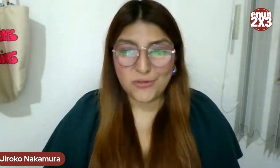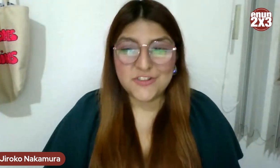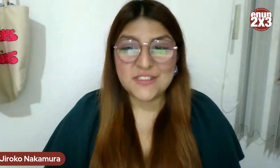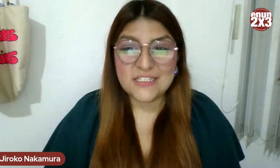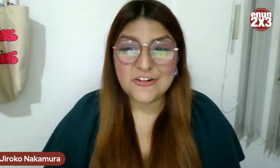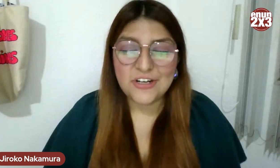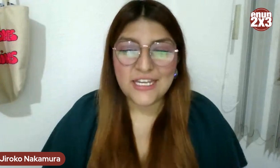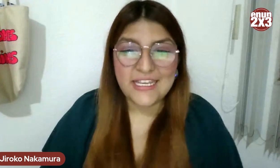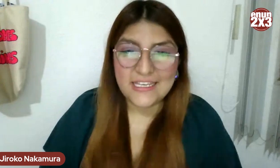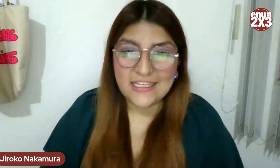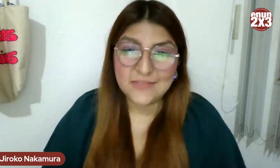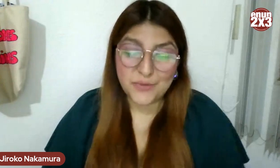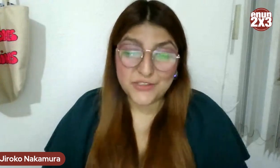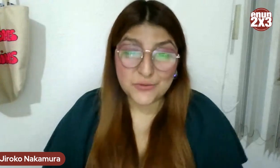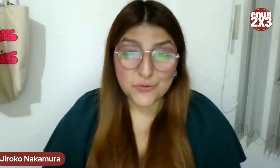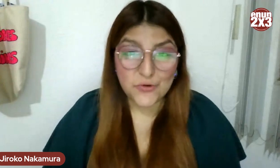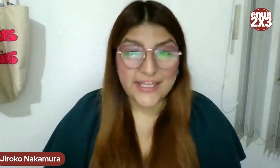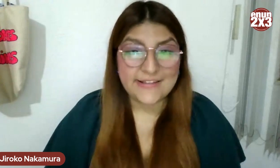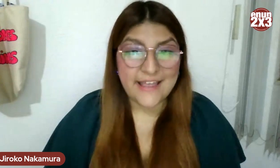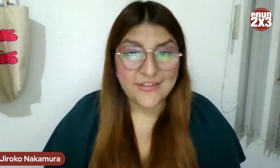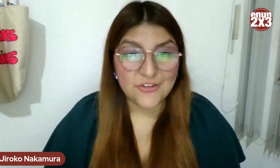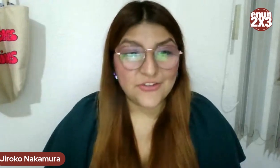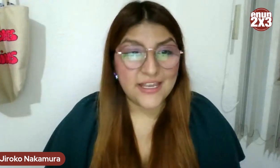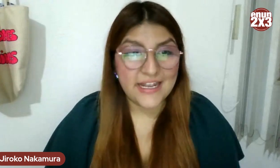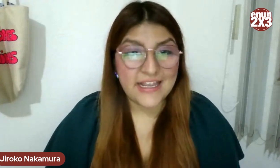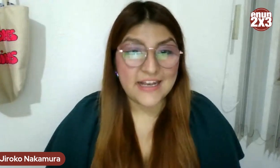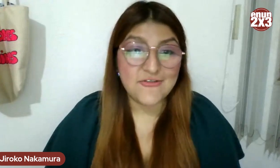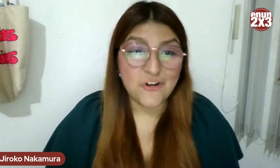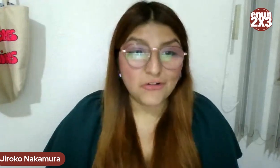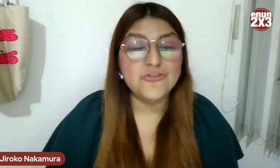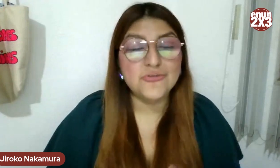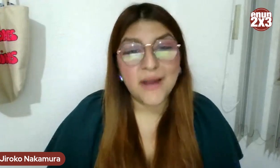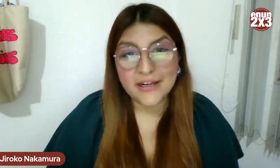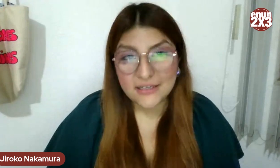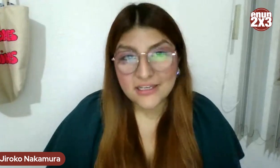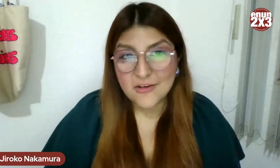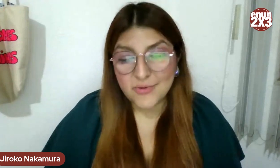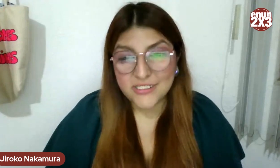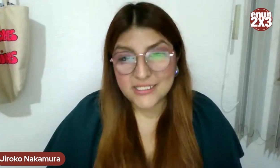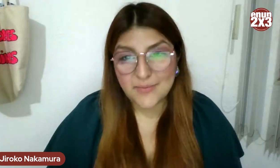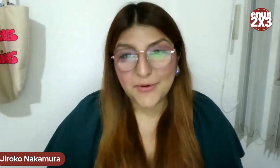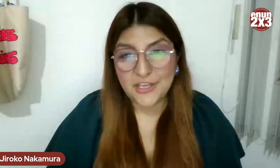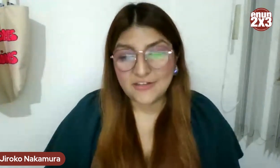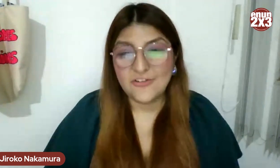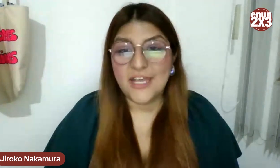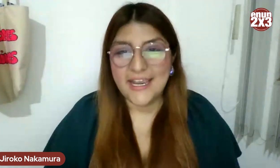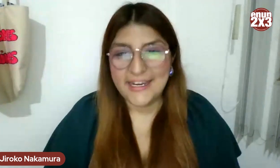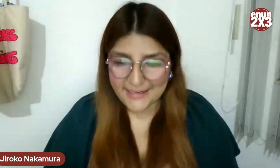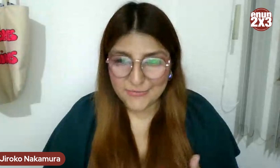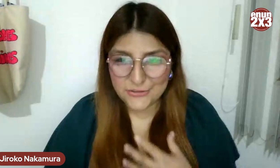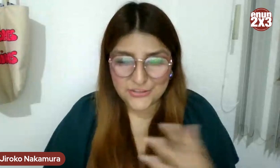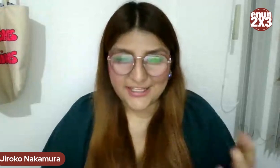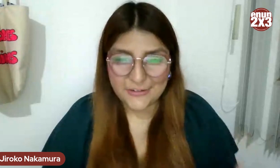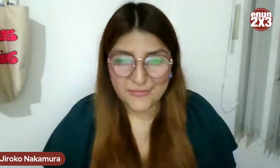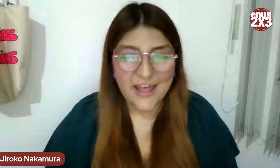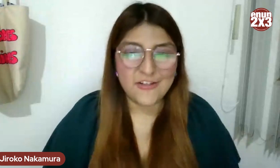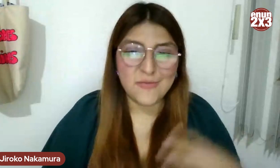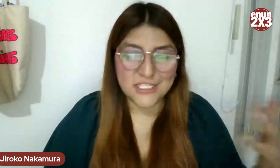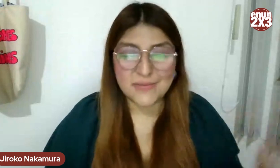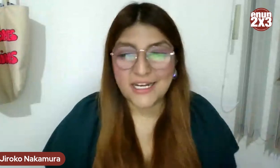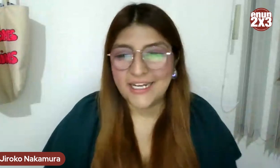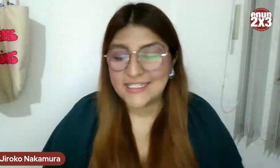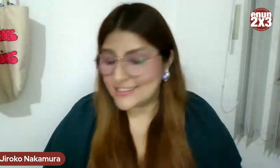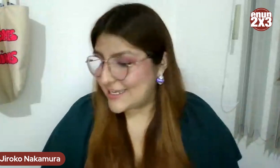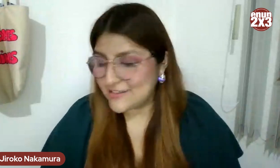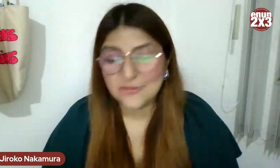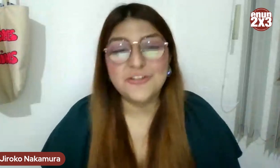esta oposición y pues su intento de no consumar pues este proyecto que muchos han nombrado